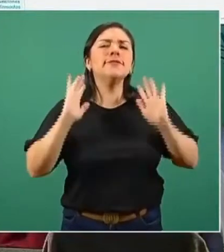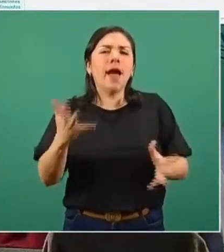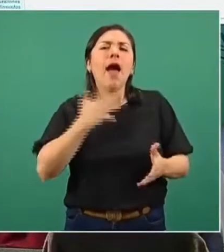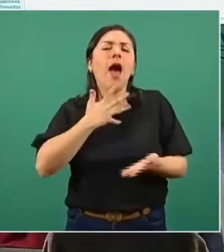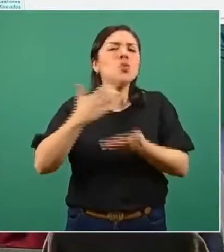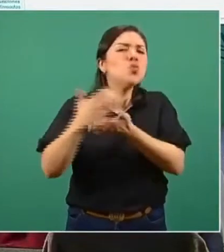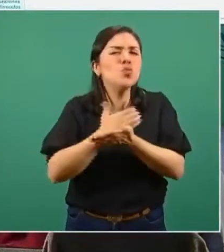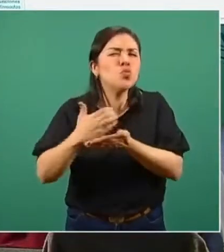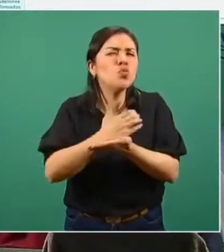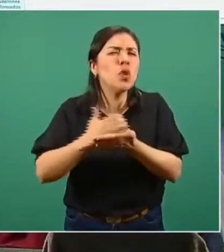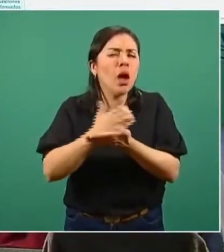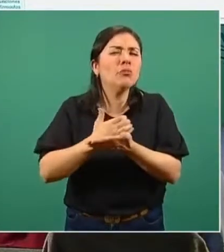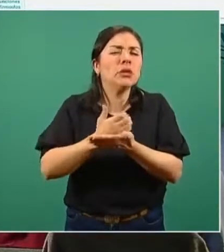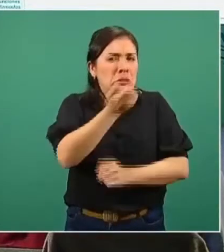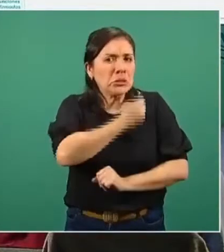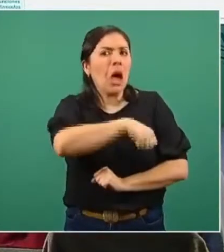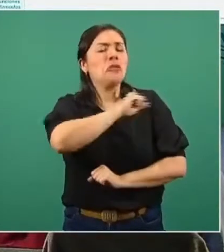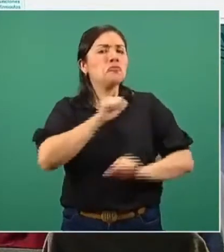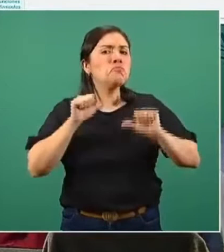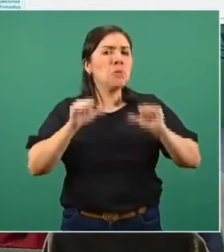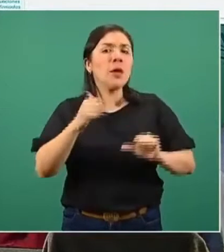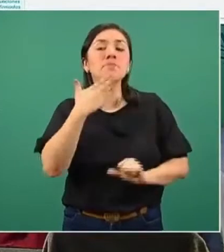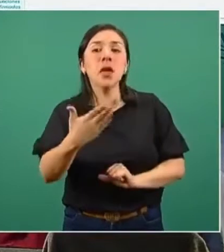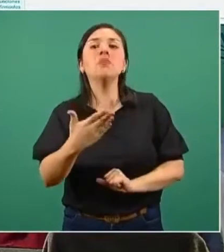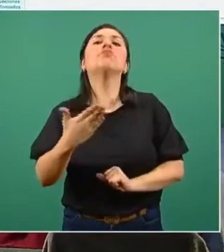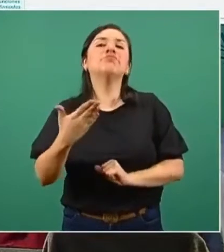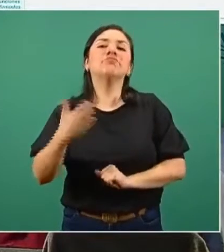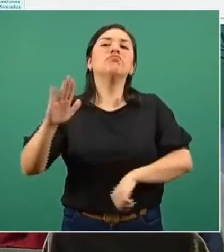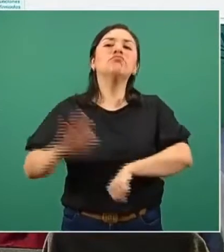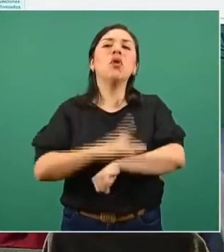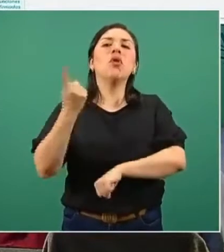han recuperado su salud, dado que